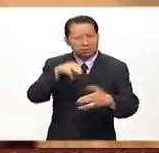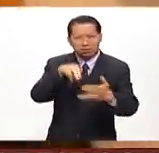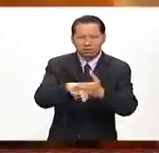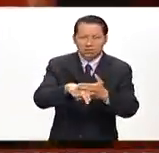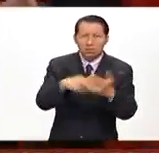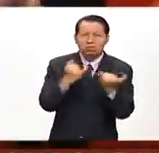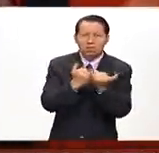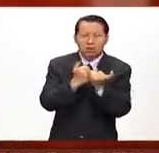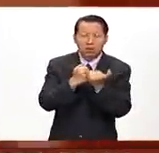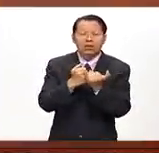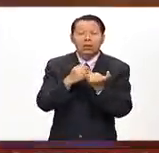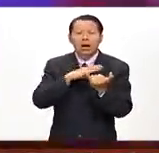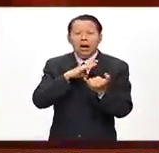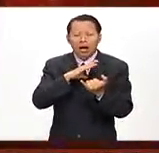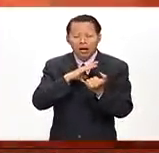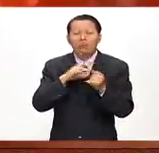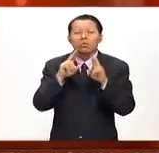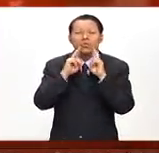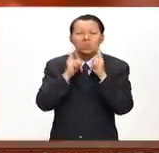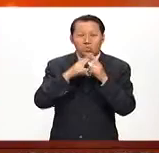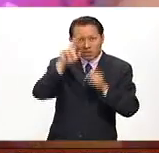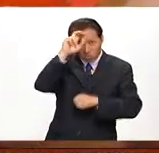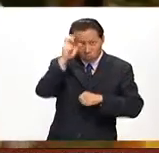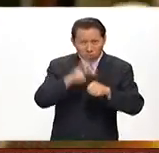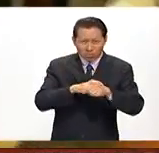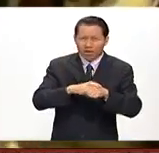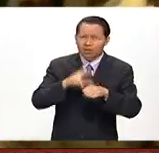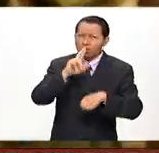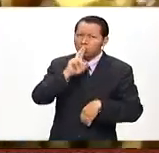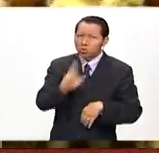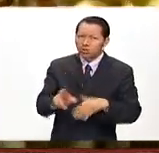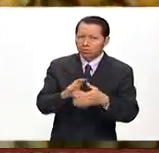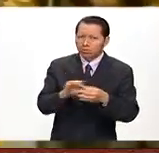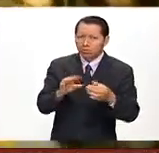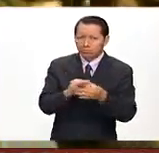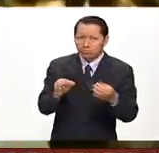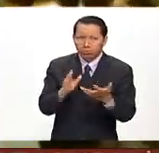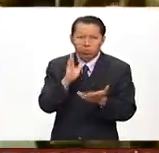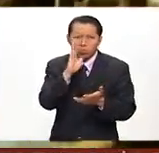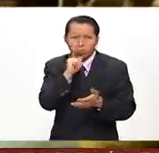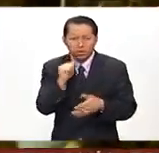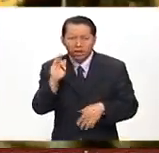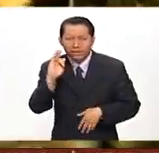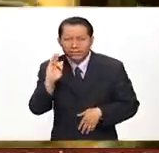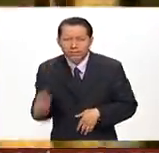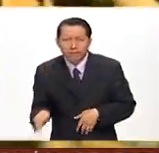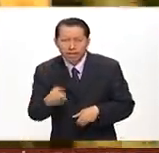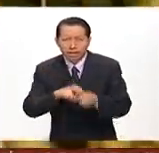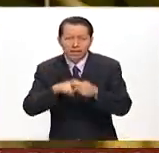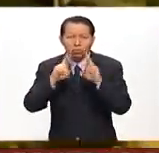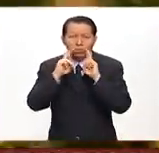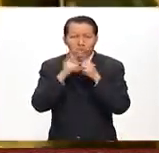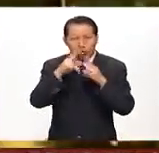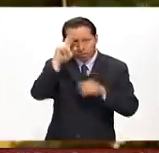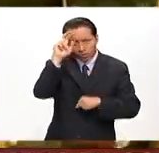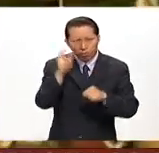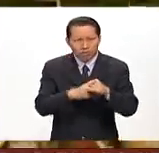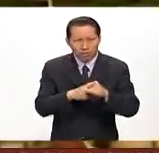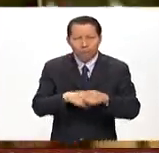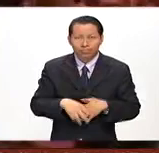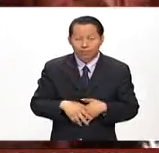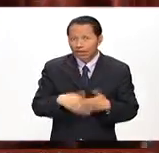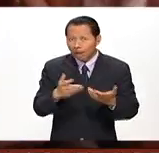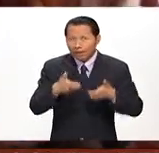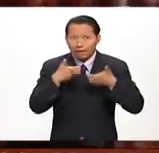Unión Europea respondió que si él aplica estas medidas difícilmente podrán aceptarlo en la Unión Europea. Mientras tanto,